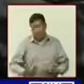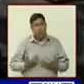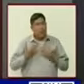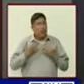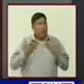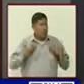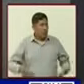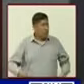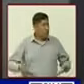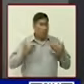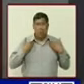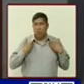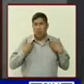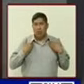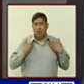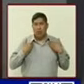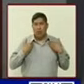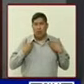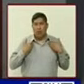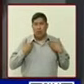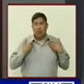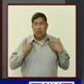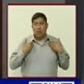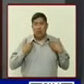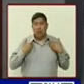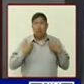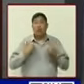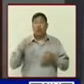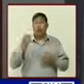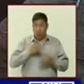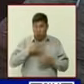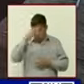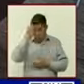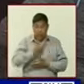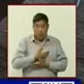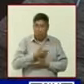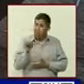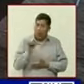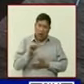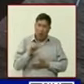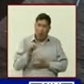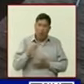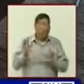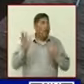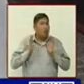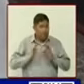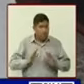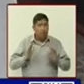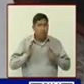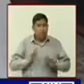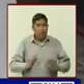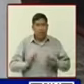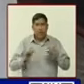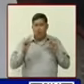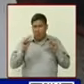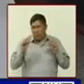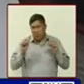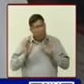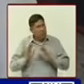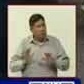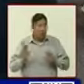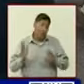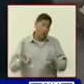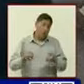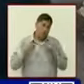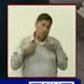quemado, su cuerpo, todo. Sí. ¿Otro hijo? Igual, ya de alta, pero poco nomás está en la